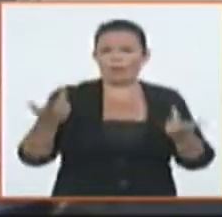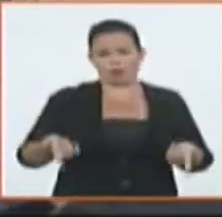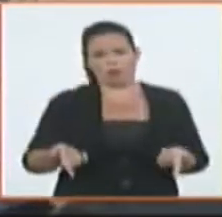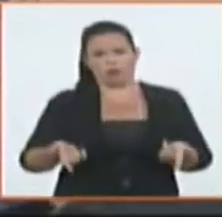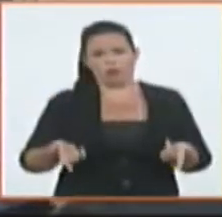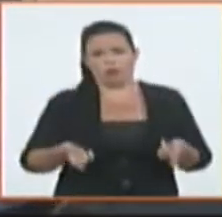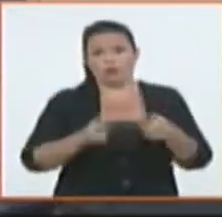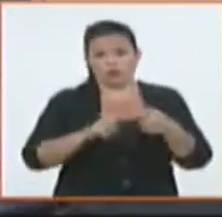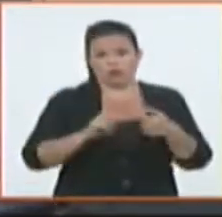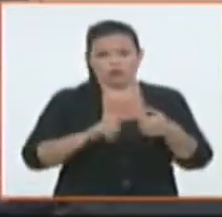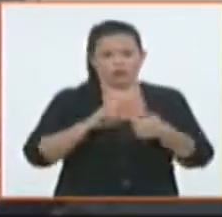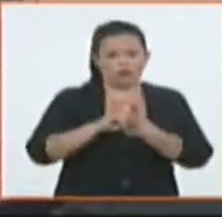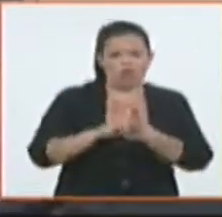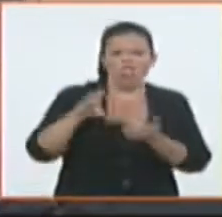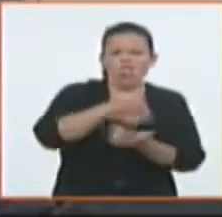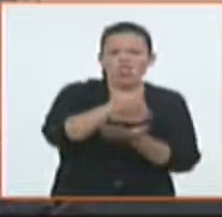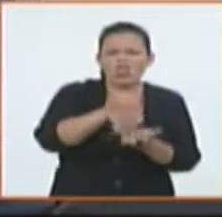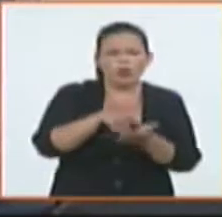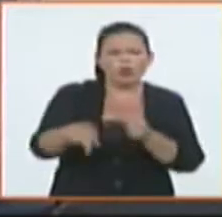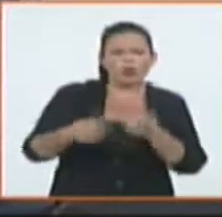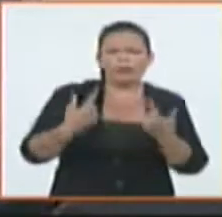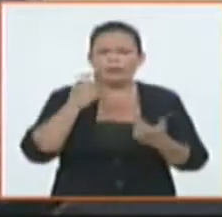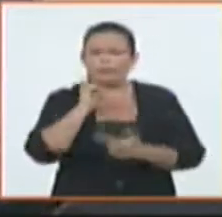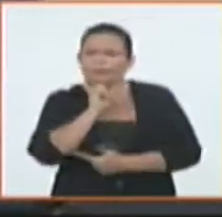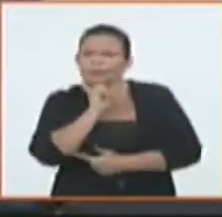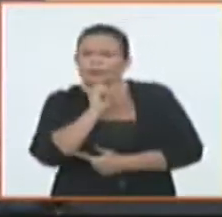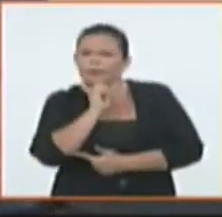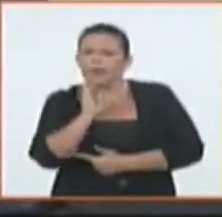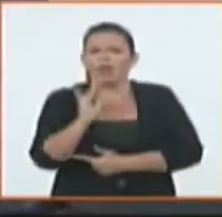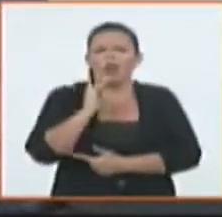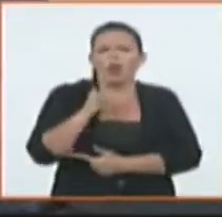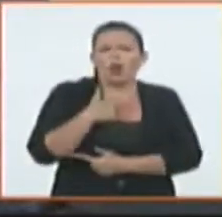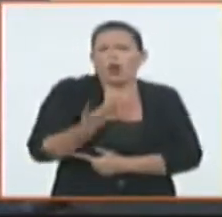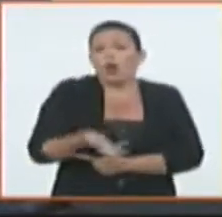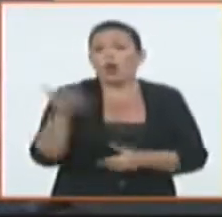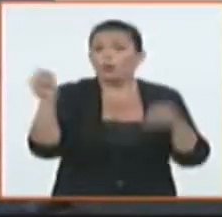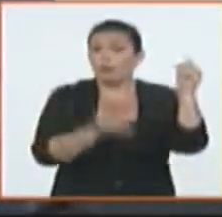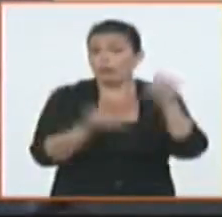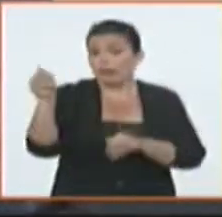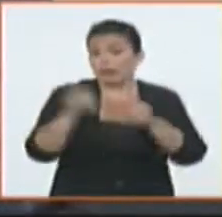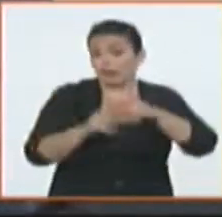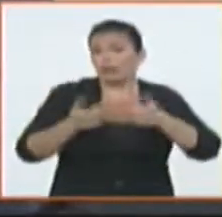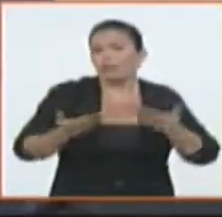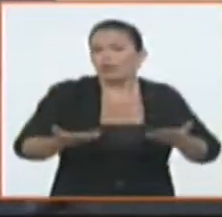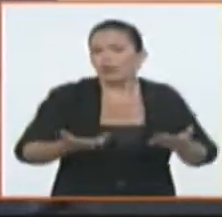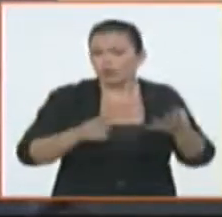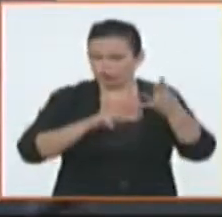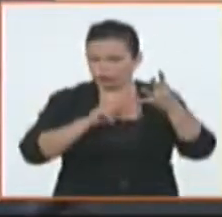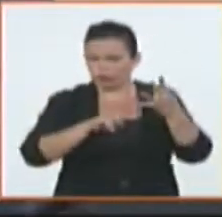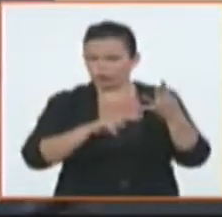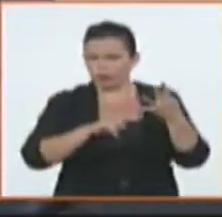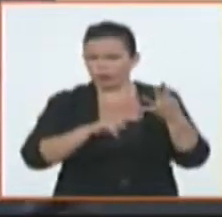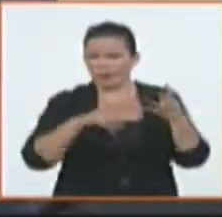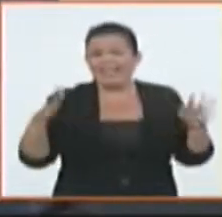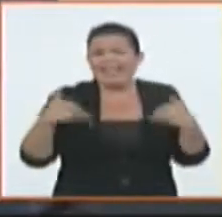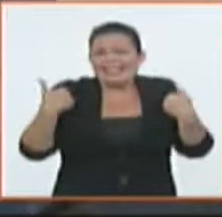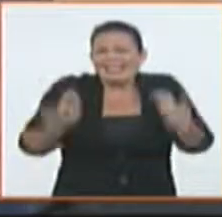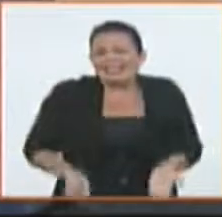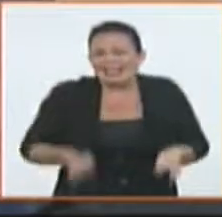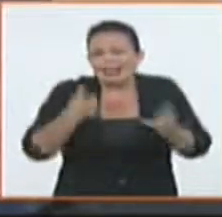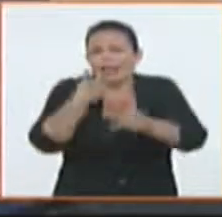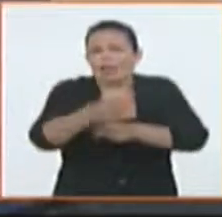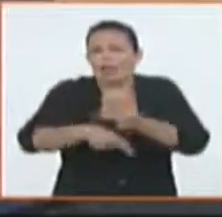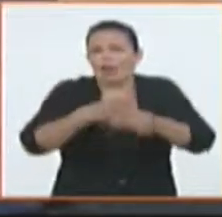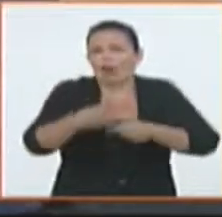ámbito, en qué espacio, en qué dimensiones? ¿Cómo participamos? ¿Mediante qué vías? ¿Mediante qué instrumentos? ¿Mediante qué mecanismos? ¿Mediante